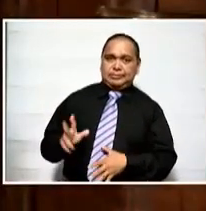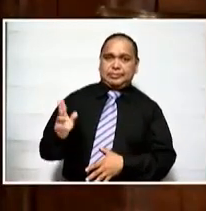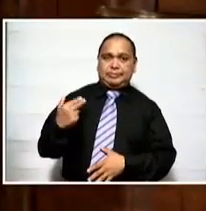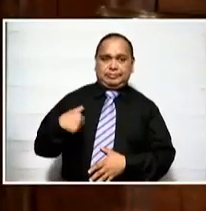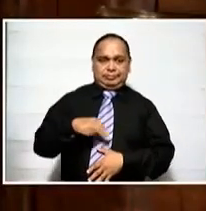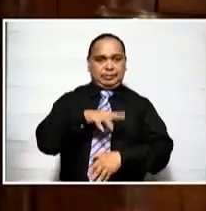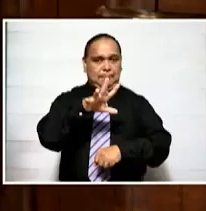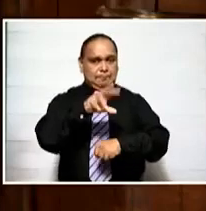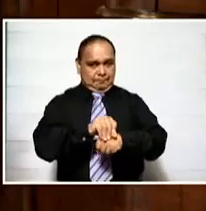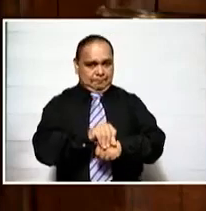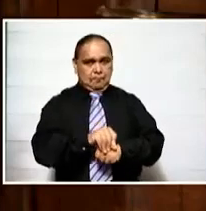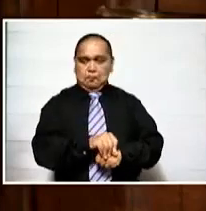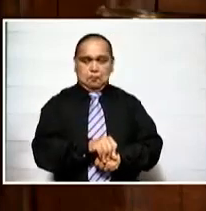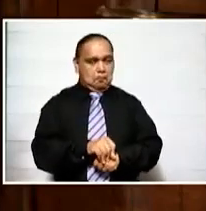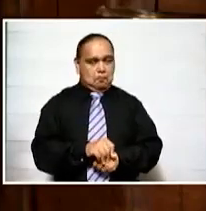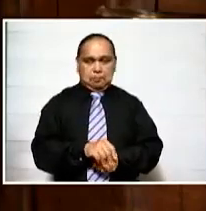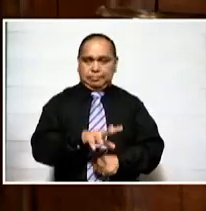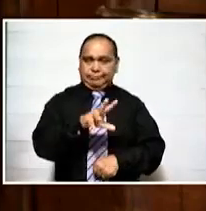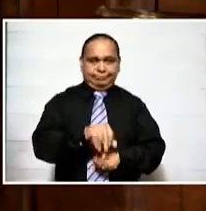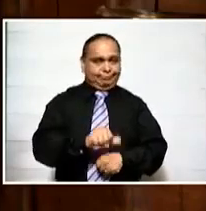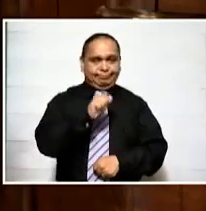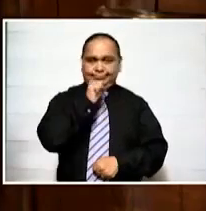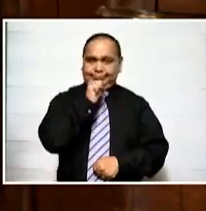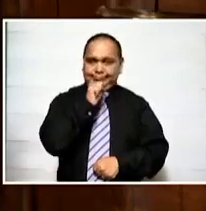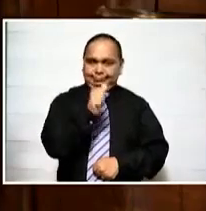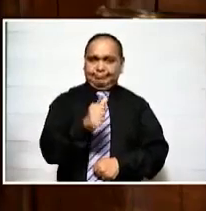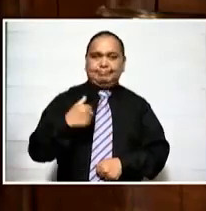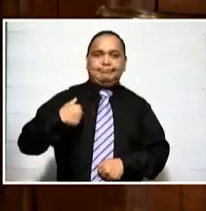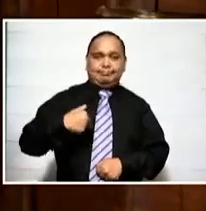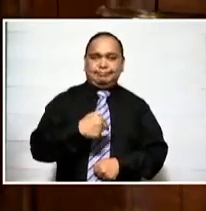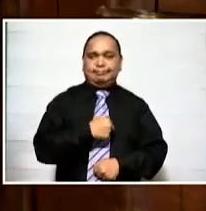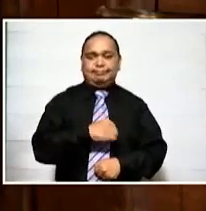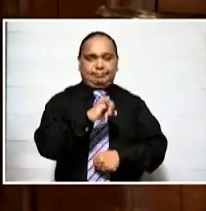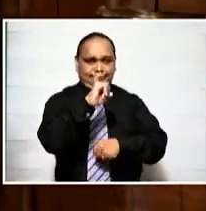permitir, ¿no? Nosotros no lo vamos a permitir y estamos ya en las investigaciones.